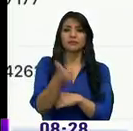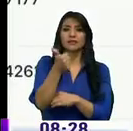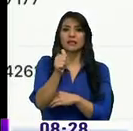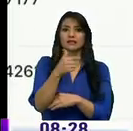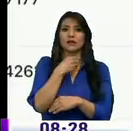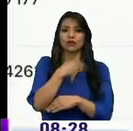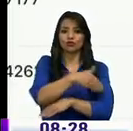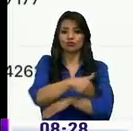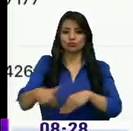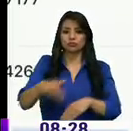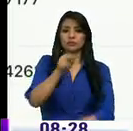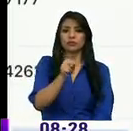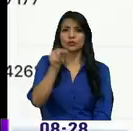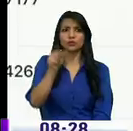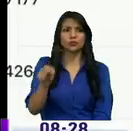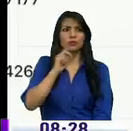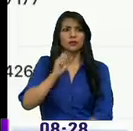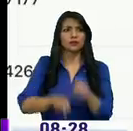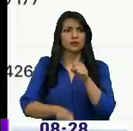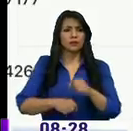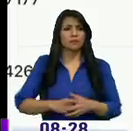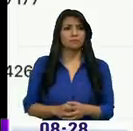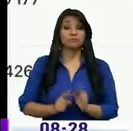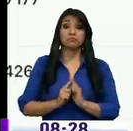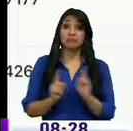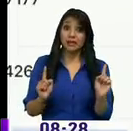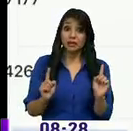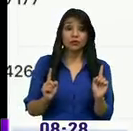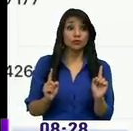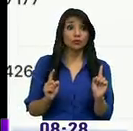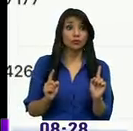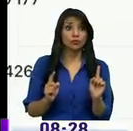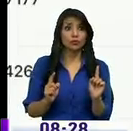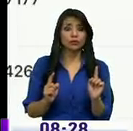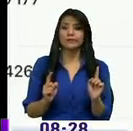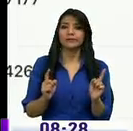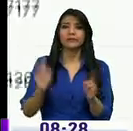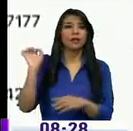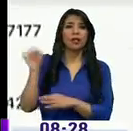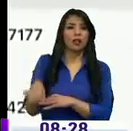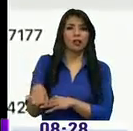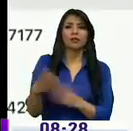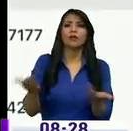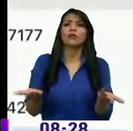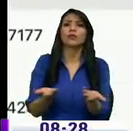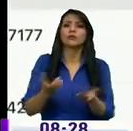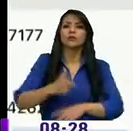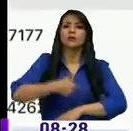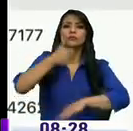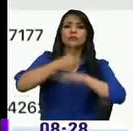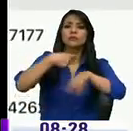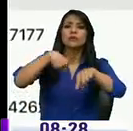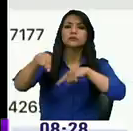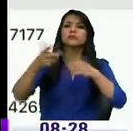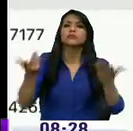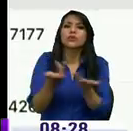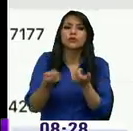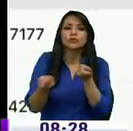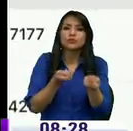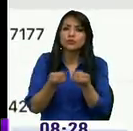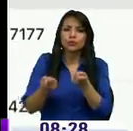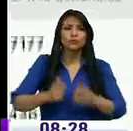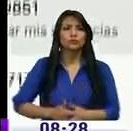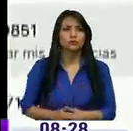Unidas, causando daño dentro del mismo. Pero como era de esperarse, se hizo el loco. Quisiera saber dónde están las autoridades de tránsito y hasta dónde